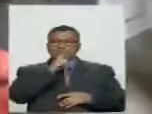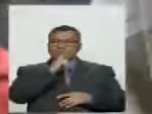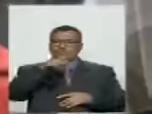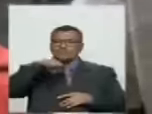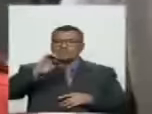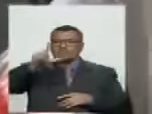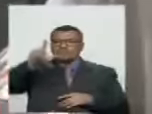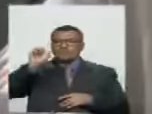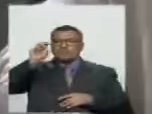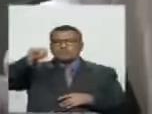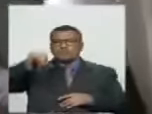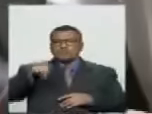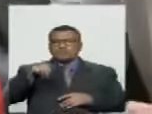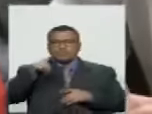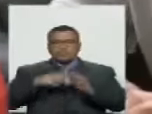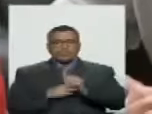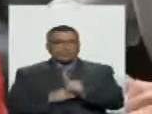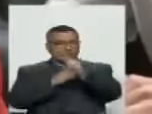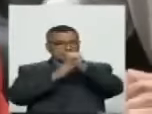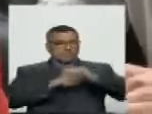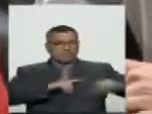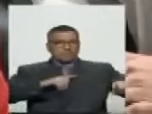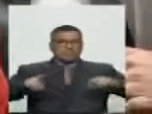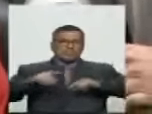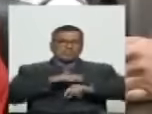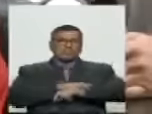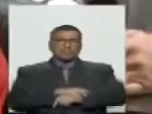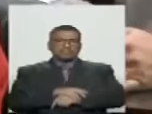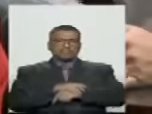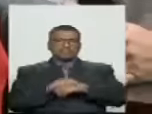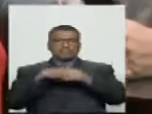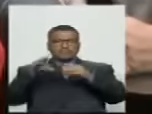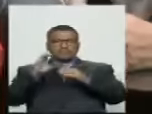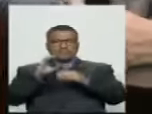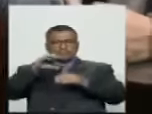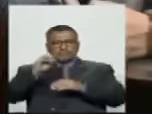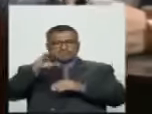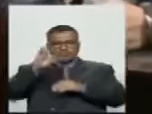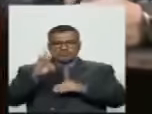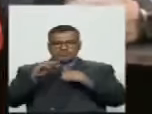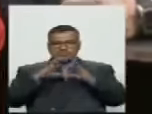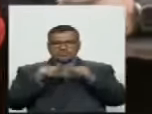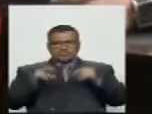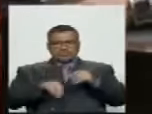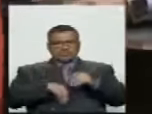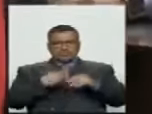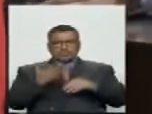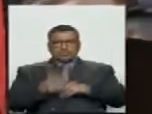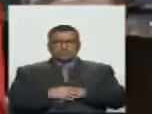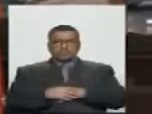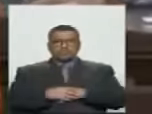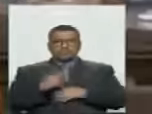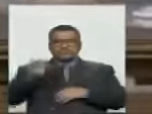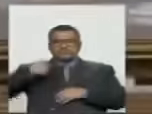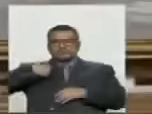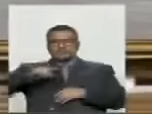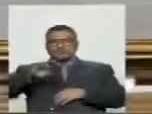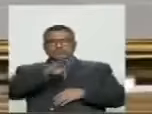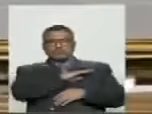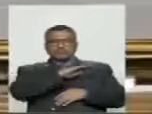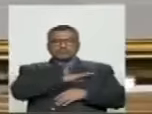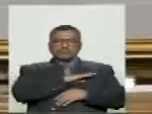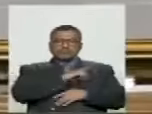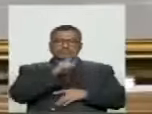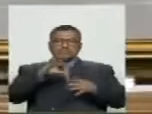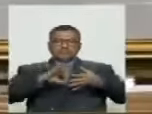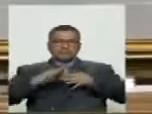Elon Musk está dirigiendo el ciberfascismo en Venezuela de todas sus capacidades que tiene como dueño de